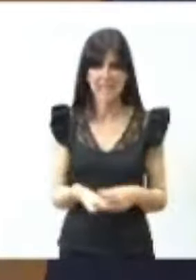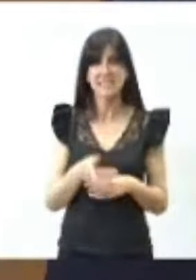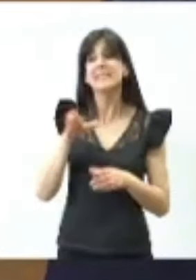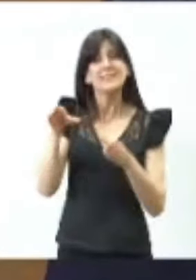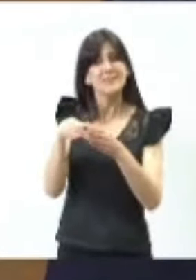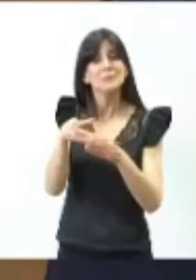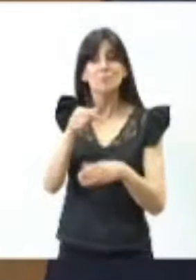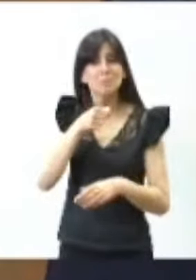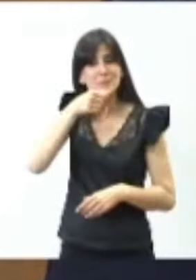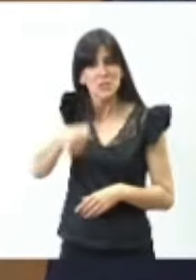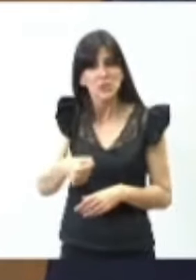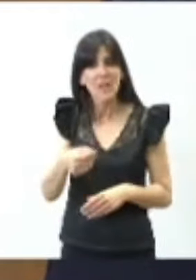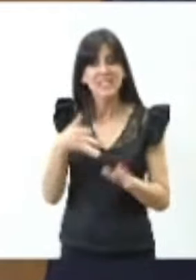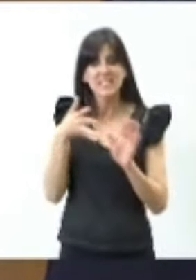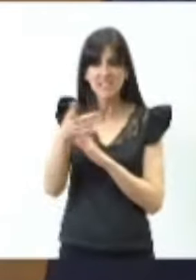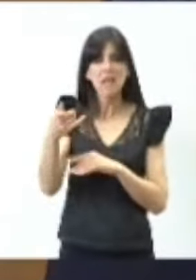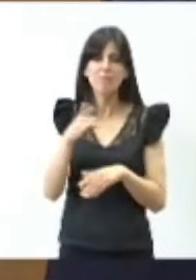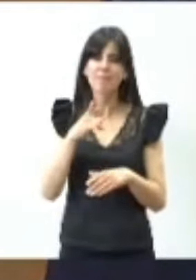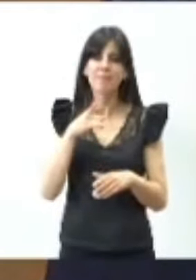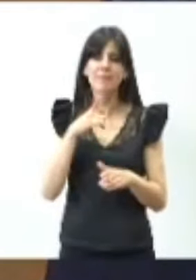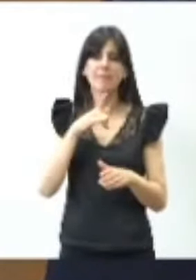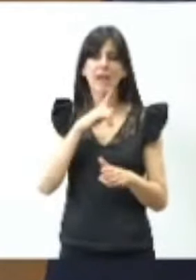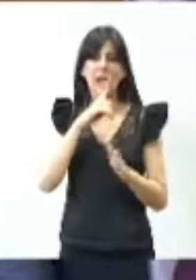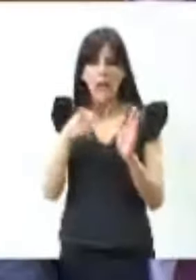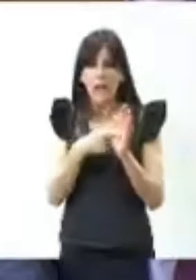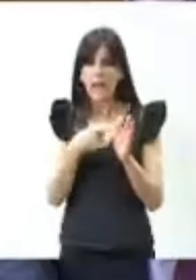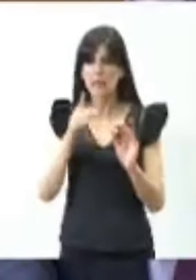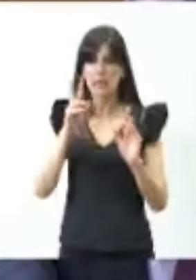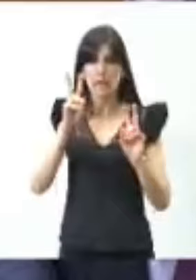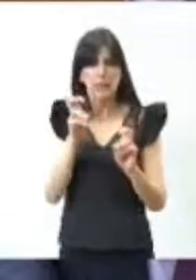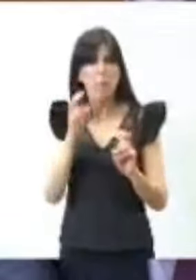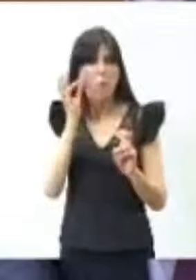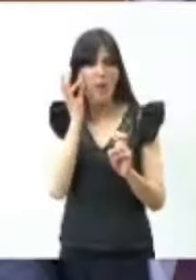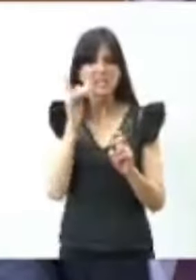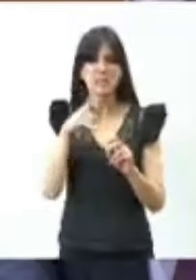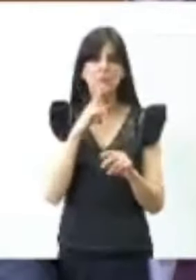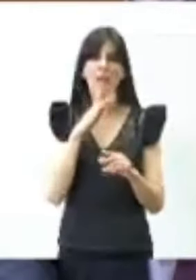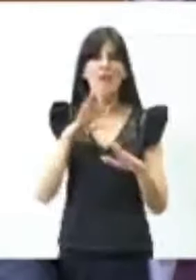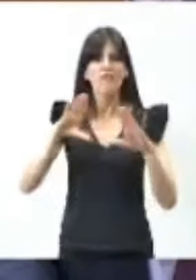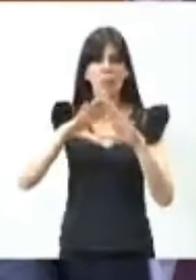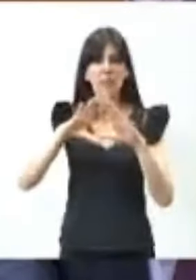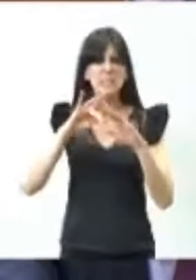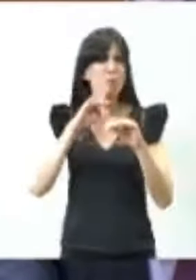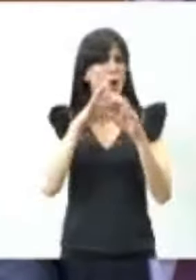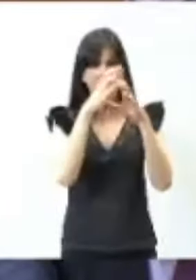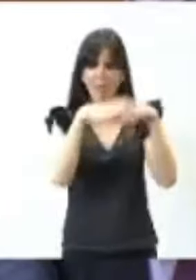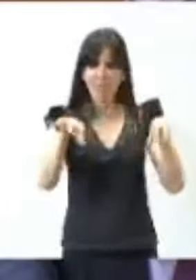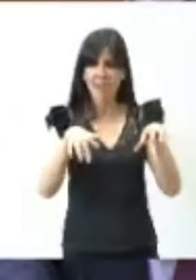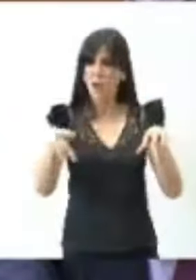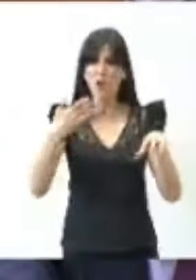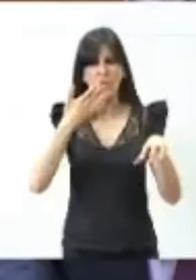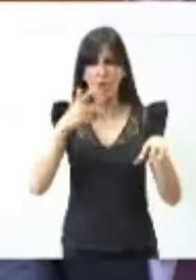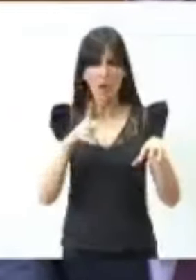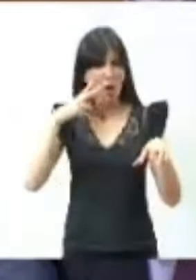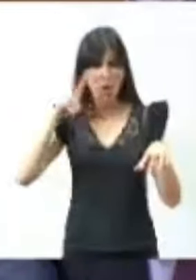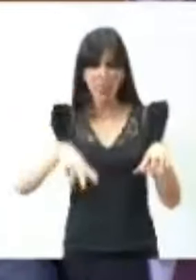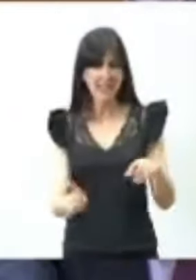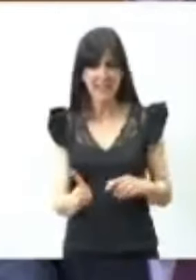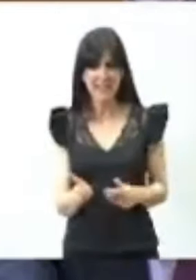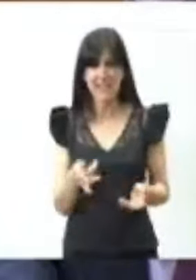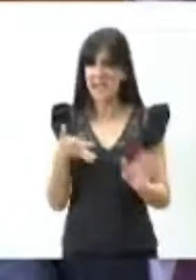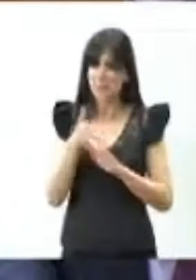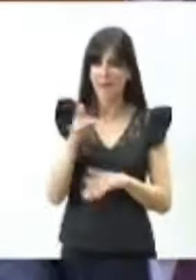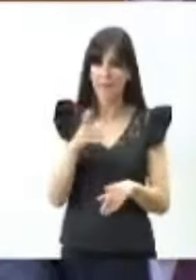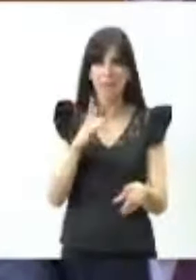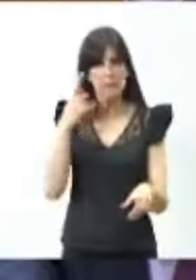Partido Socialista, que han legislado contra las mujeres, que han dividido al feminismo y no lo reconocen, ni rectifican, ni